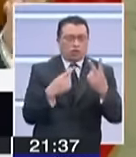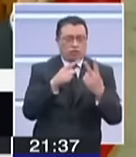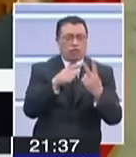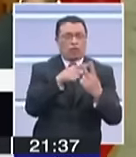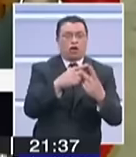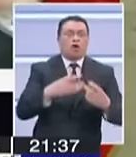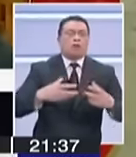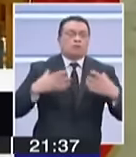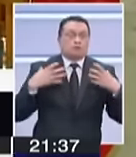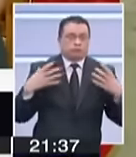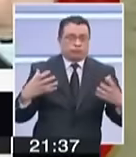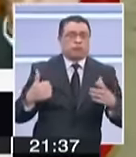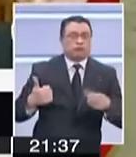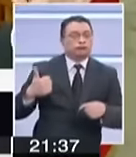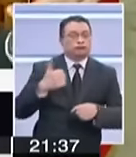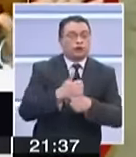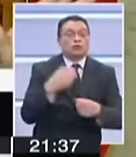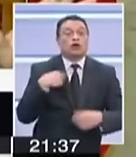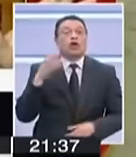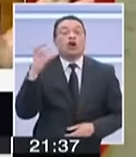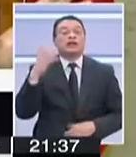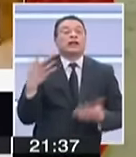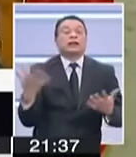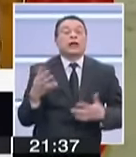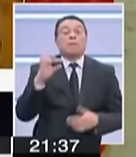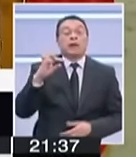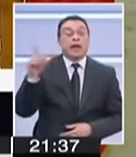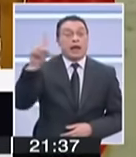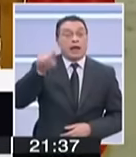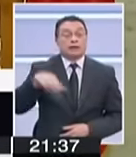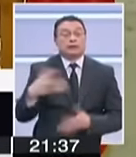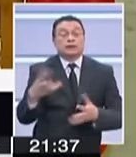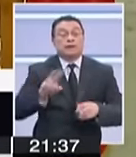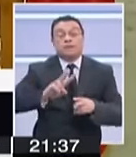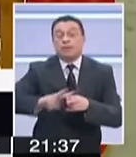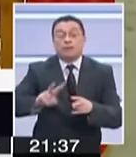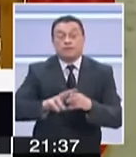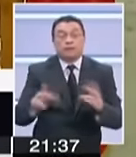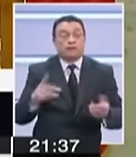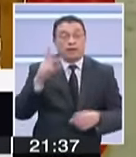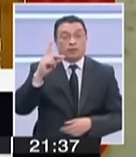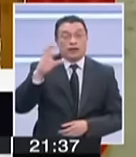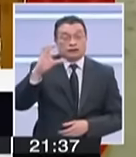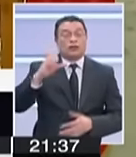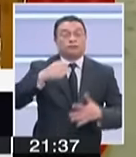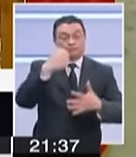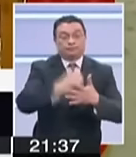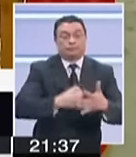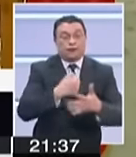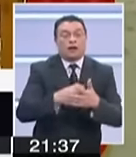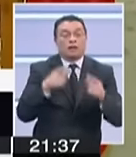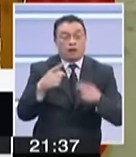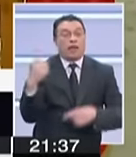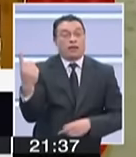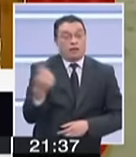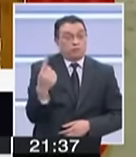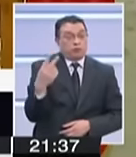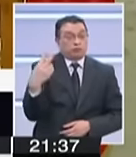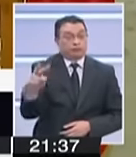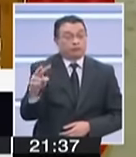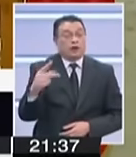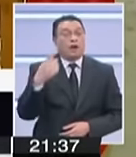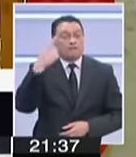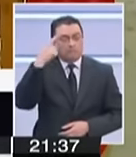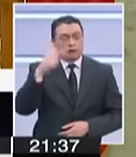grandes potenciales candidatos. Yo no sé lo que va a ocurrir en el Partido Socialista, ¿no es cierto?, la Democracia Cristiana va a insistir en llevar una candidatura propia, pero a mí me